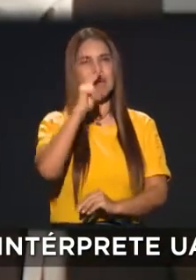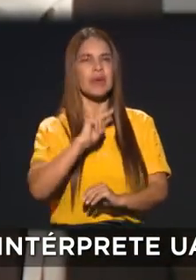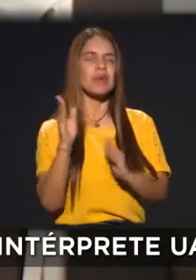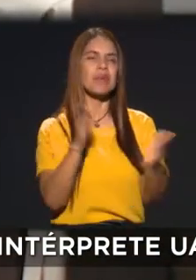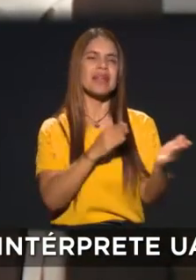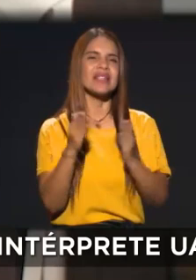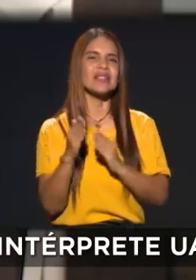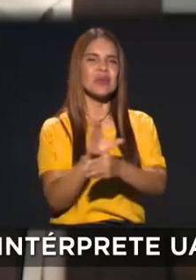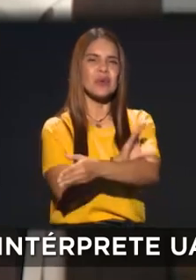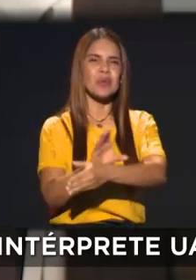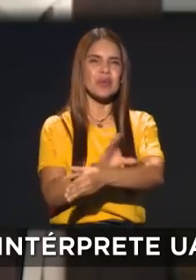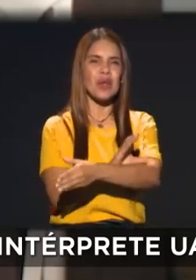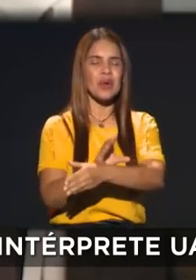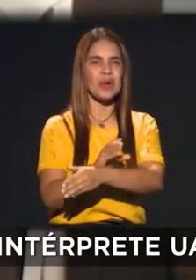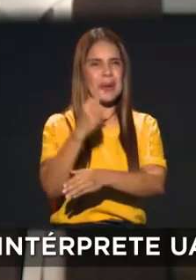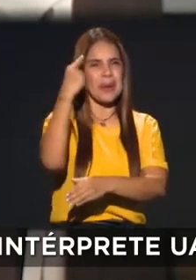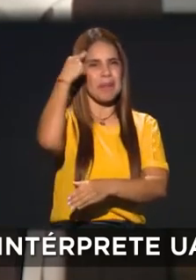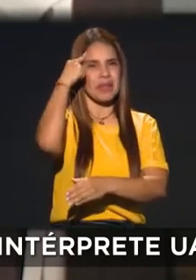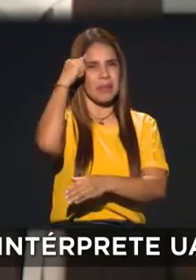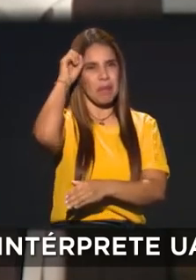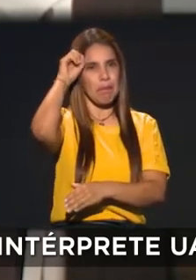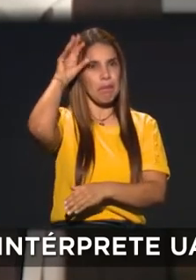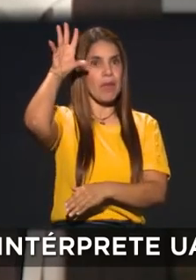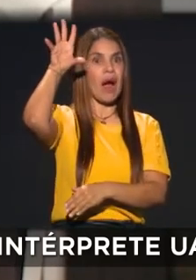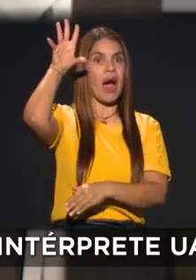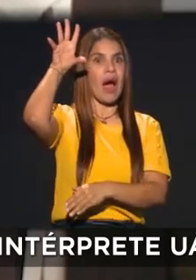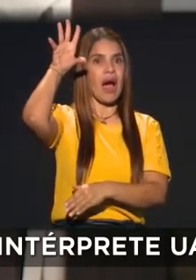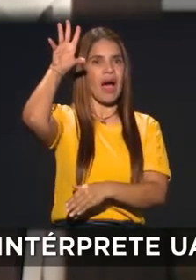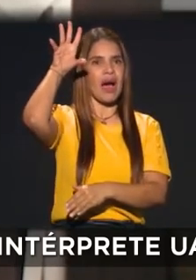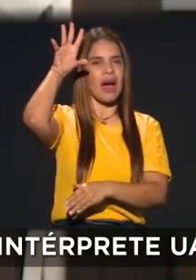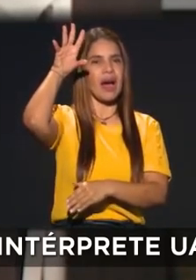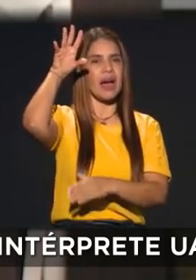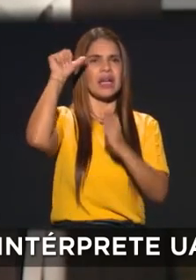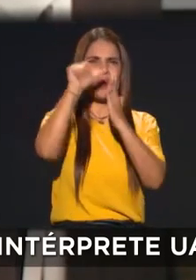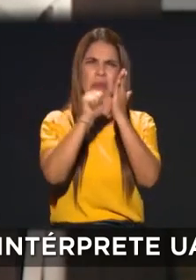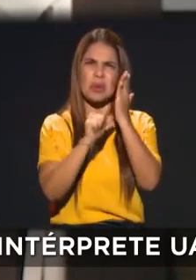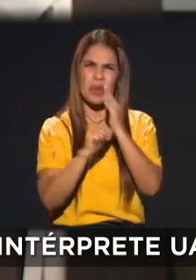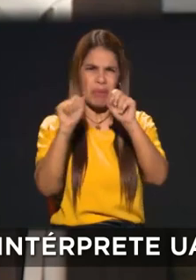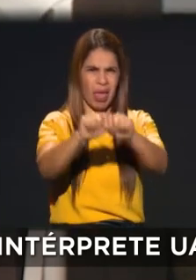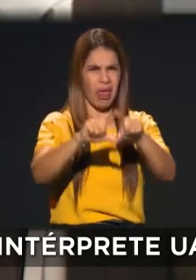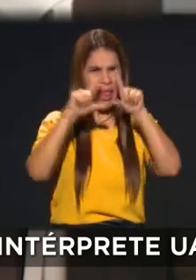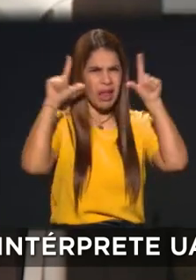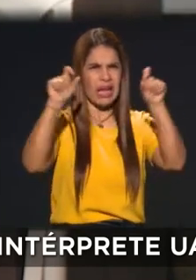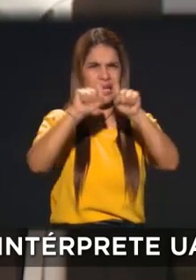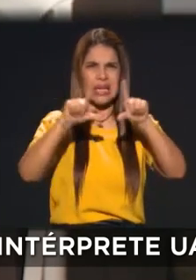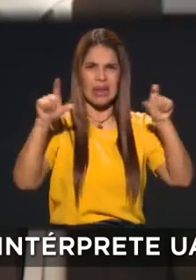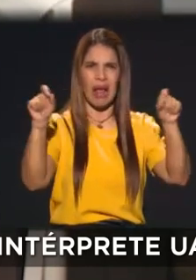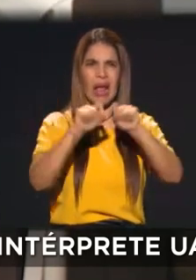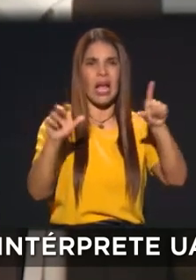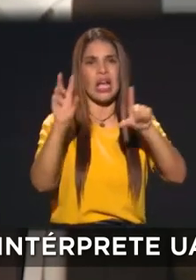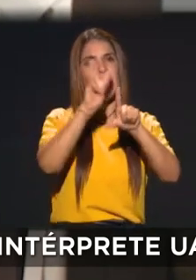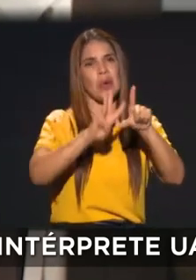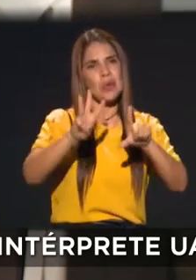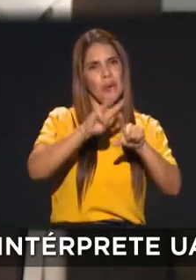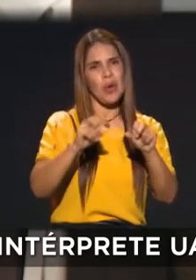computador. Entonces, cuando tenemos nuestro computador encendido y abrimos muchos programas a la vez y muchas páginas de internet y el Word y